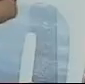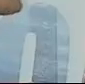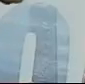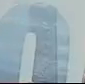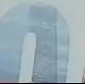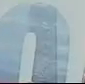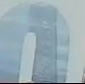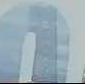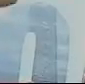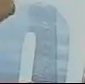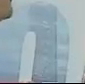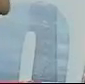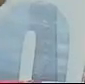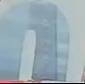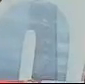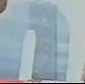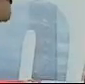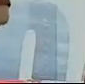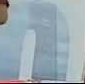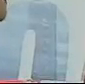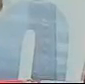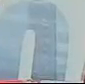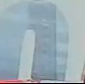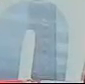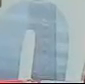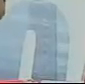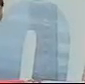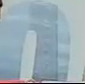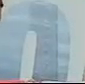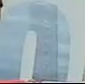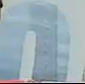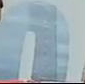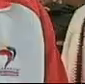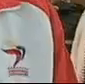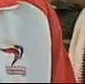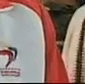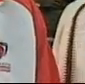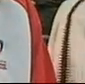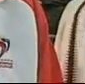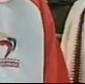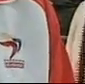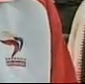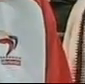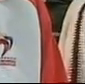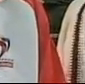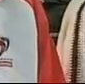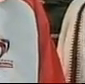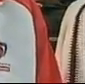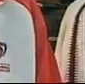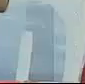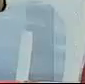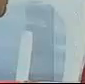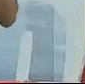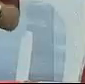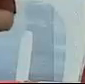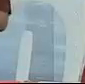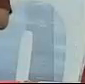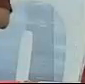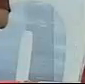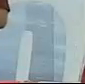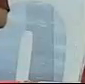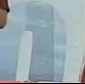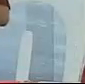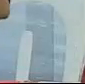Eso contempla los estados del Tamacuro, Bolívar y Amazonas. Él me estaba presentando allí todos los acuerdos